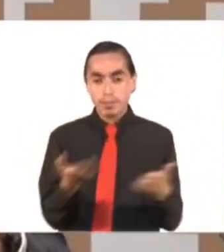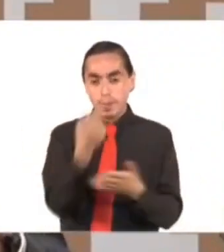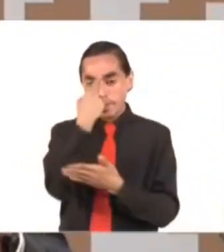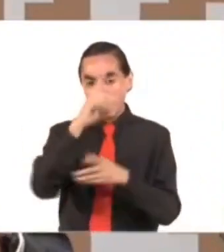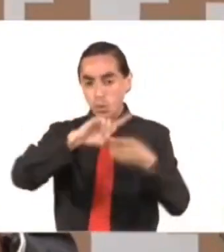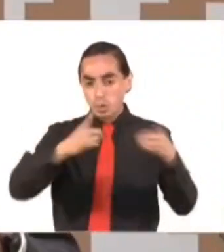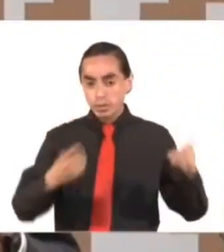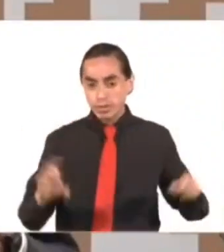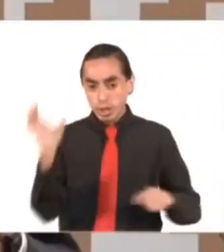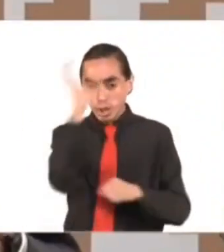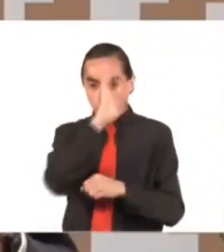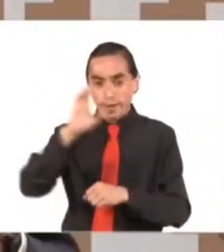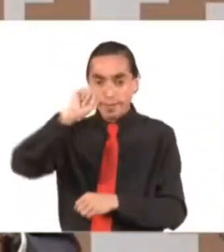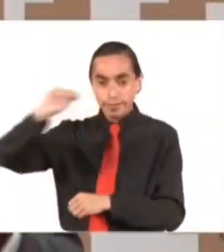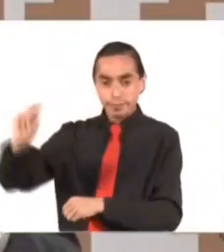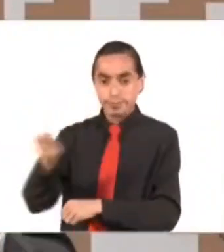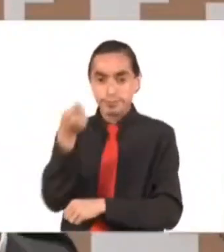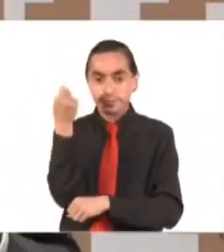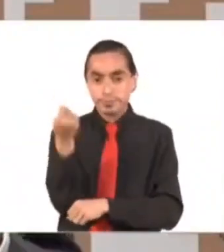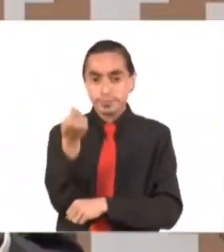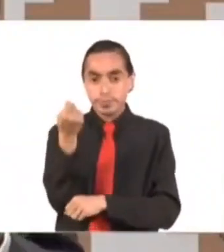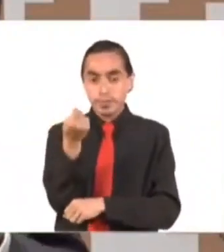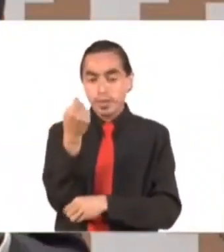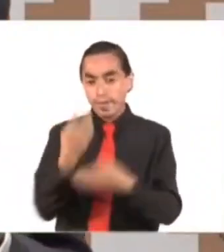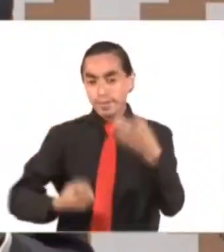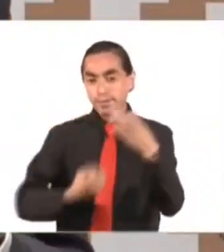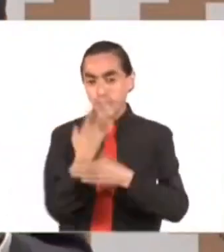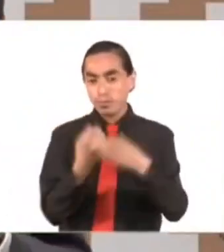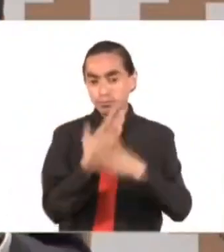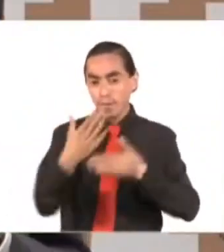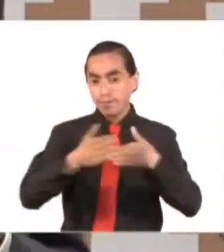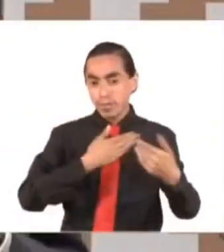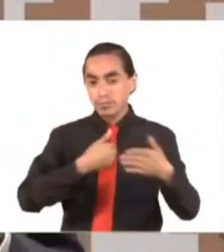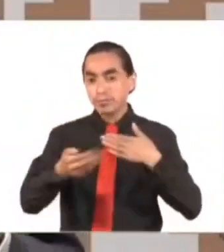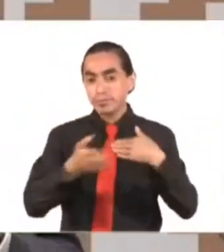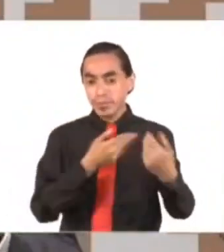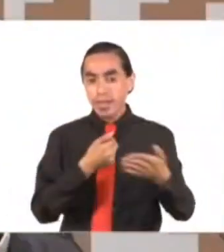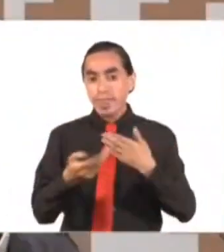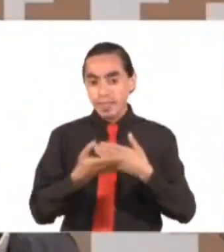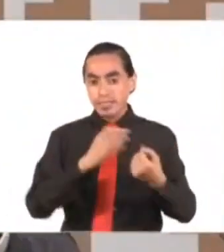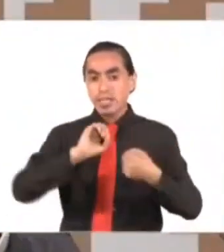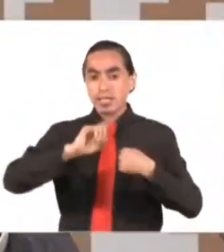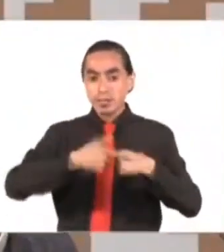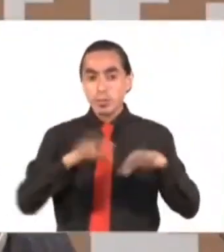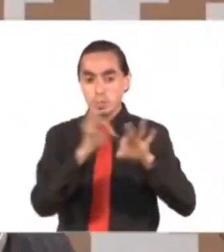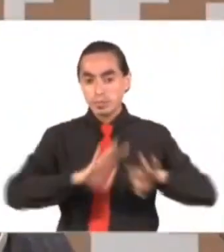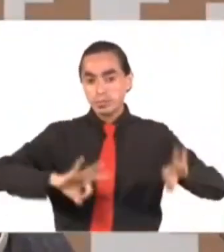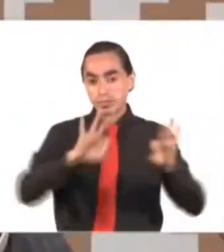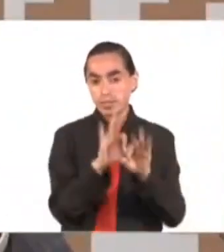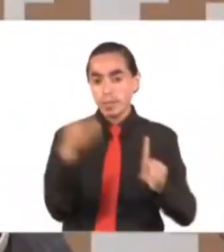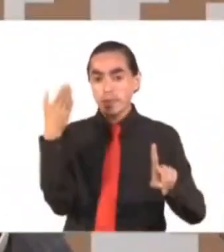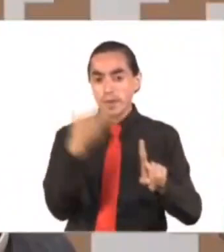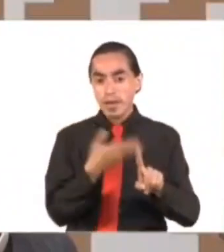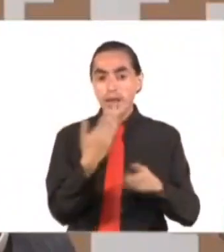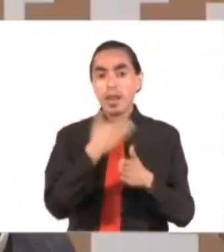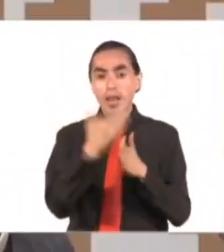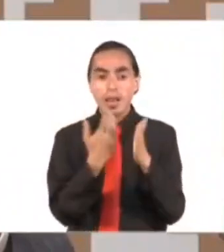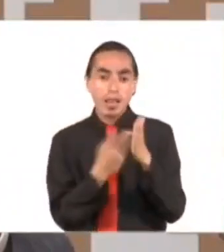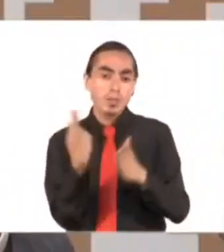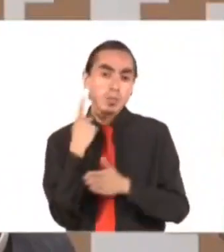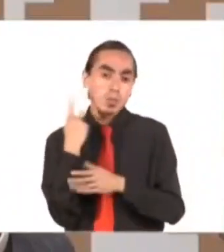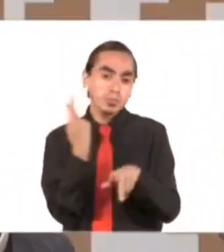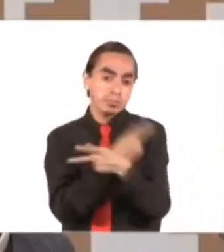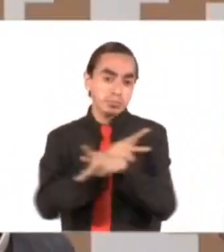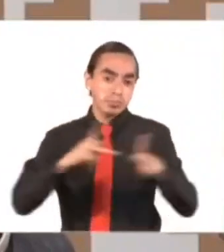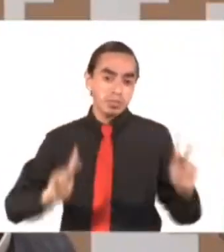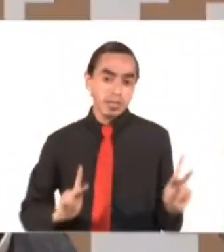desarrollo científico, tecnológico, y la innovación que tengan una repercusión en las políticas públicas y en las decisiones que